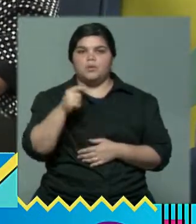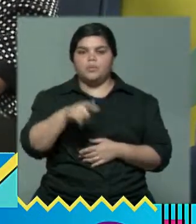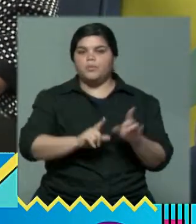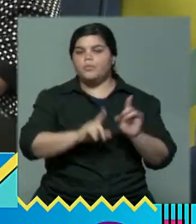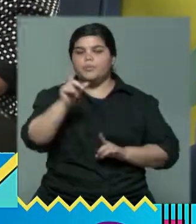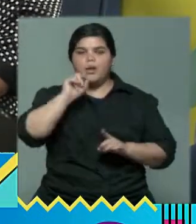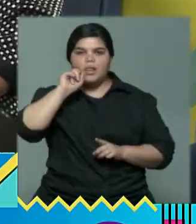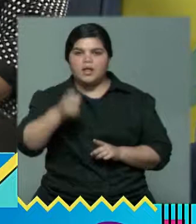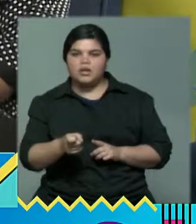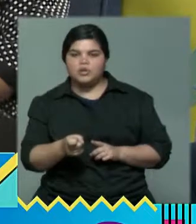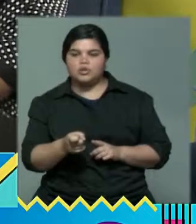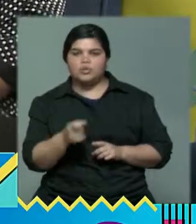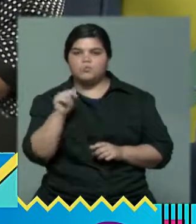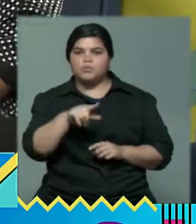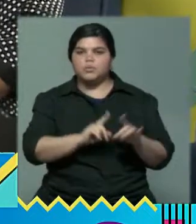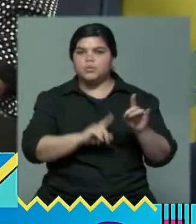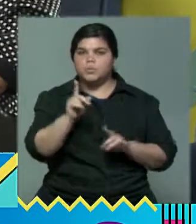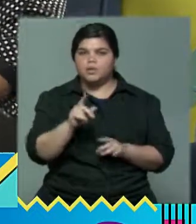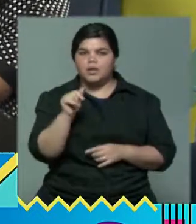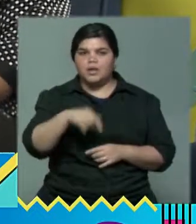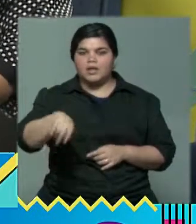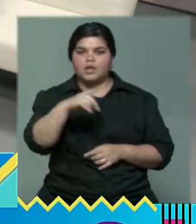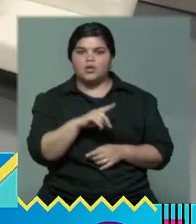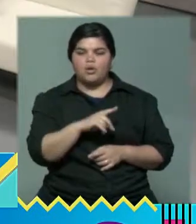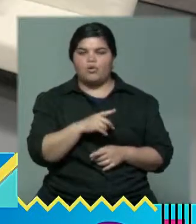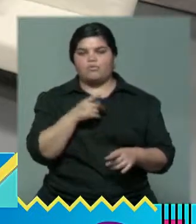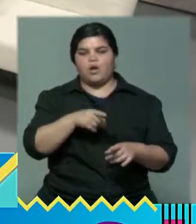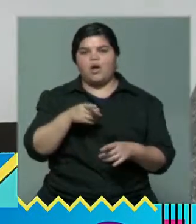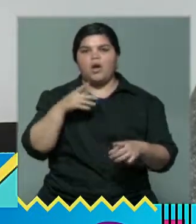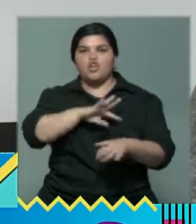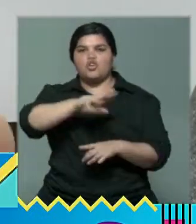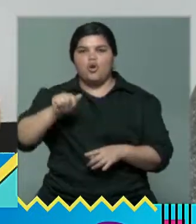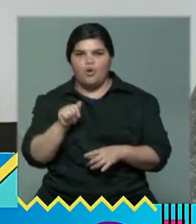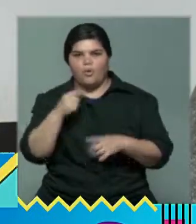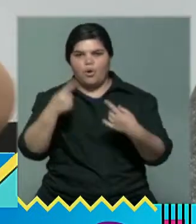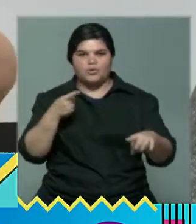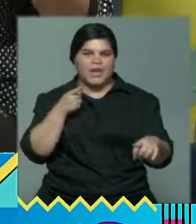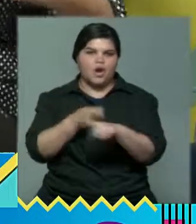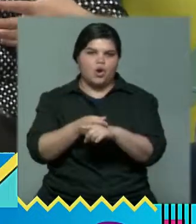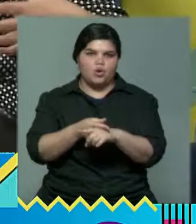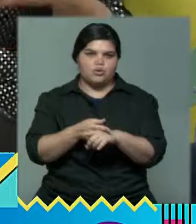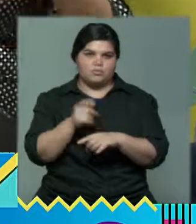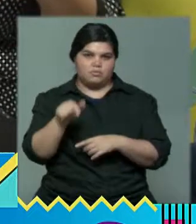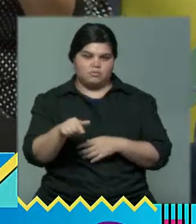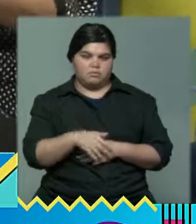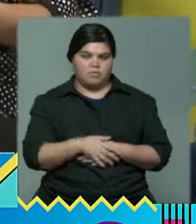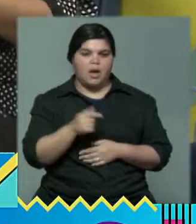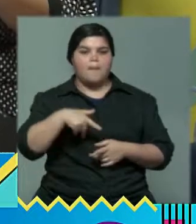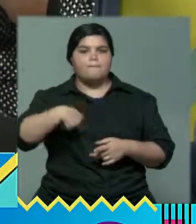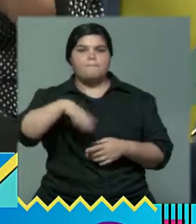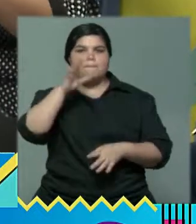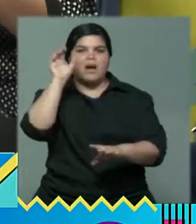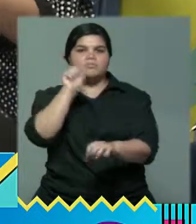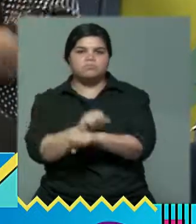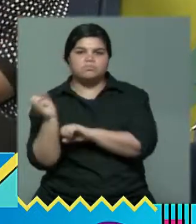están, y la mayoría están alojadas por delitos contra la propiedad, digamos. O sea que a quienes encerramos mayoritariamente